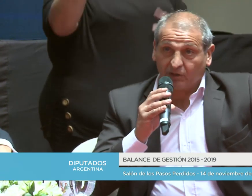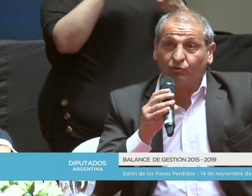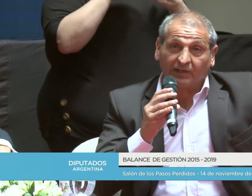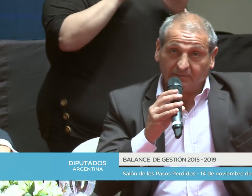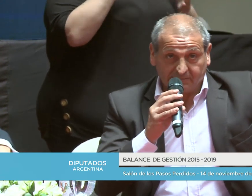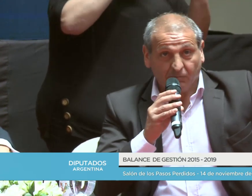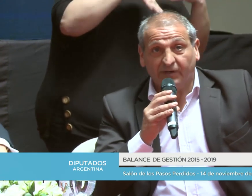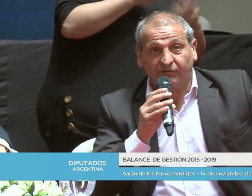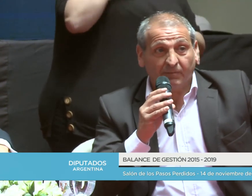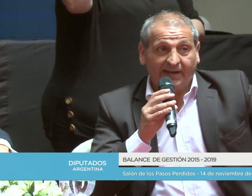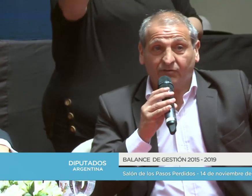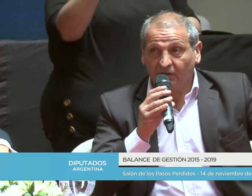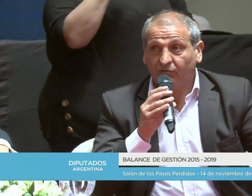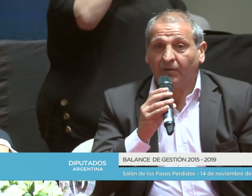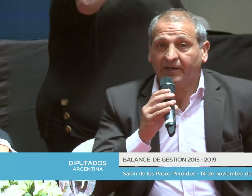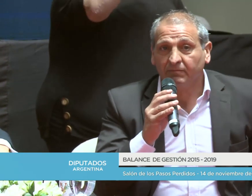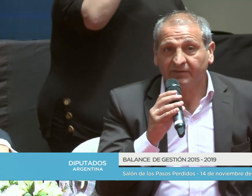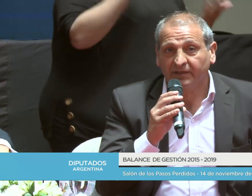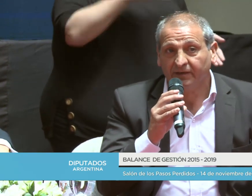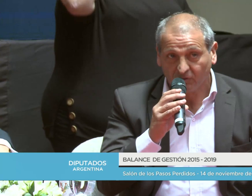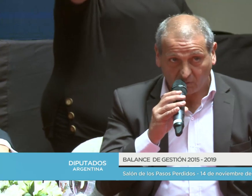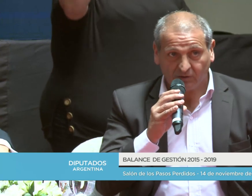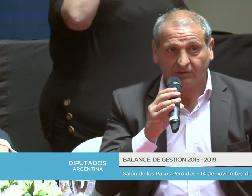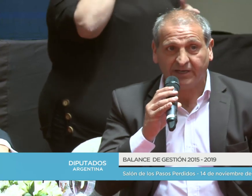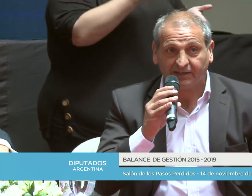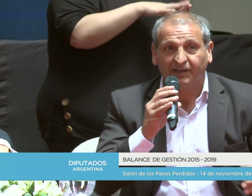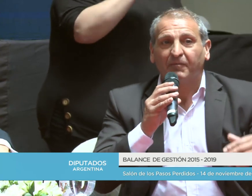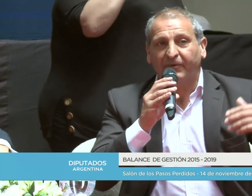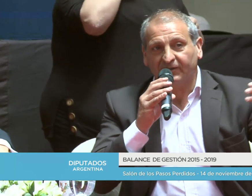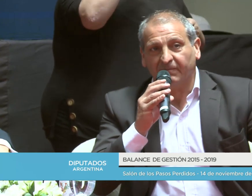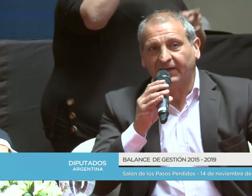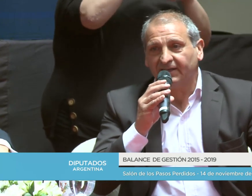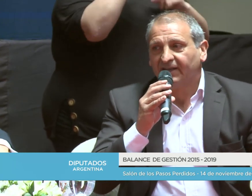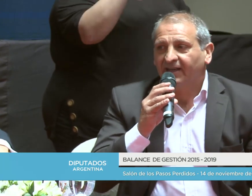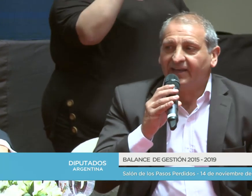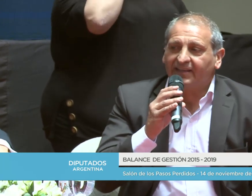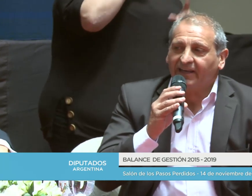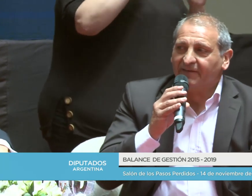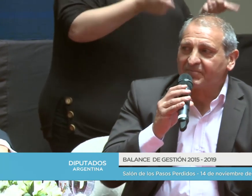veces como excusa, como el caso de Palacio, que lo usaba para tomarse unos cuantos coñac, pero también